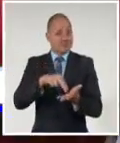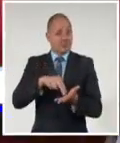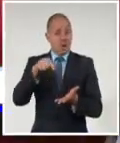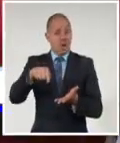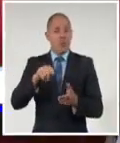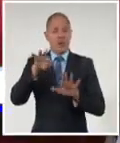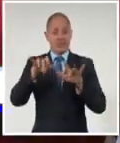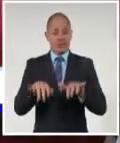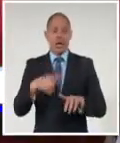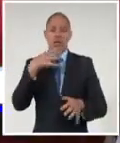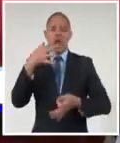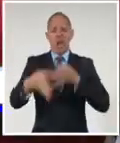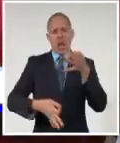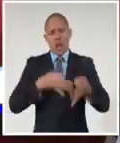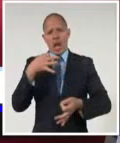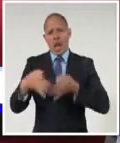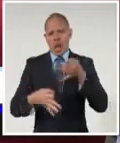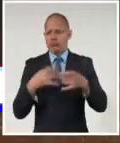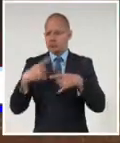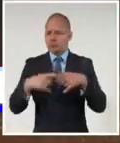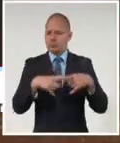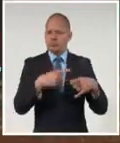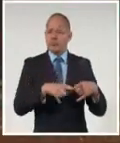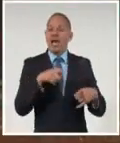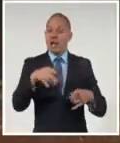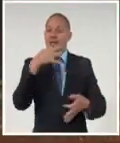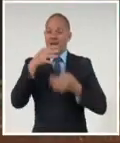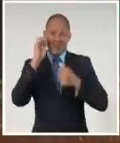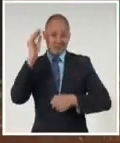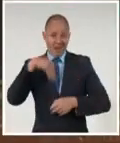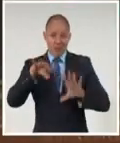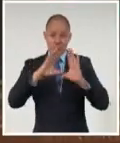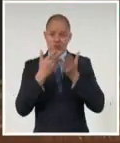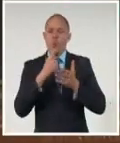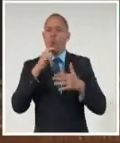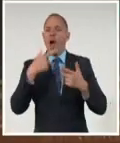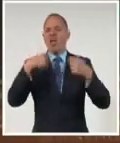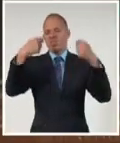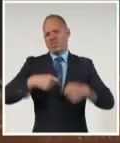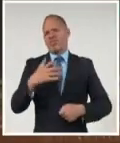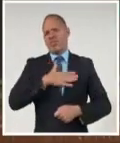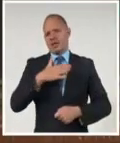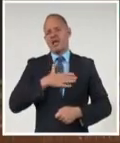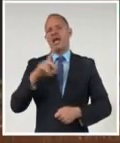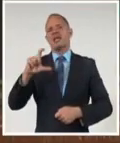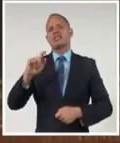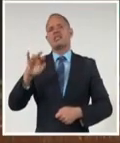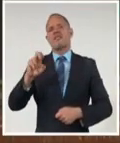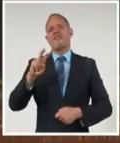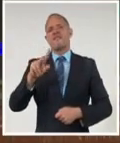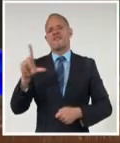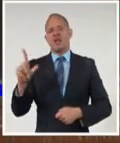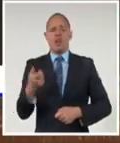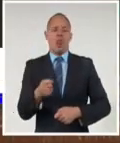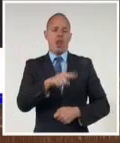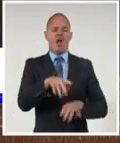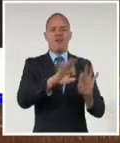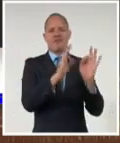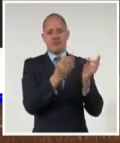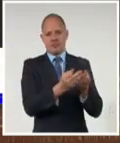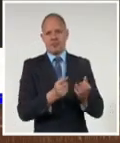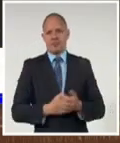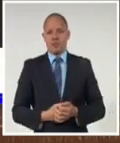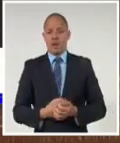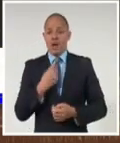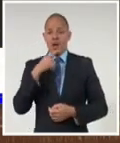Sociedad Cubana de Derecho Civil y de Familia, doctora Yané Alfaro Guillén. Este evento, que nació con el siglo, no